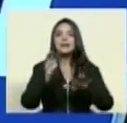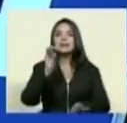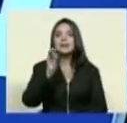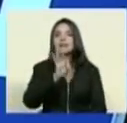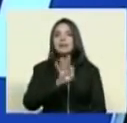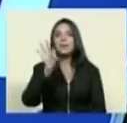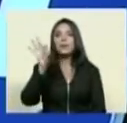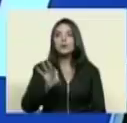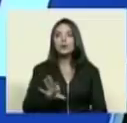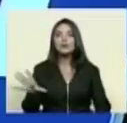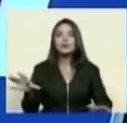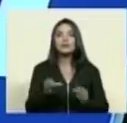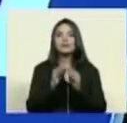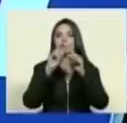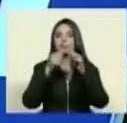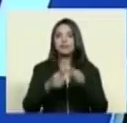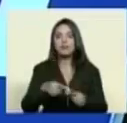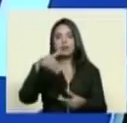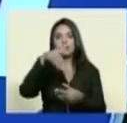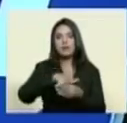70% del total de votos.